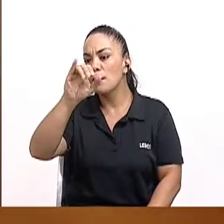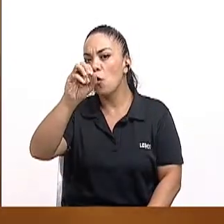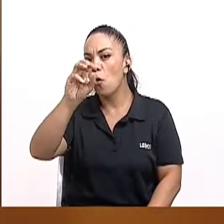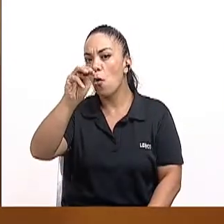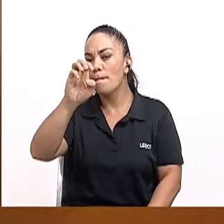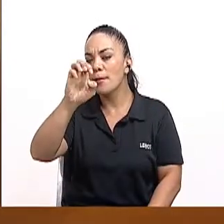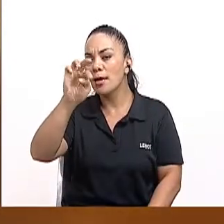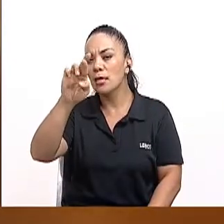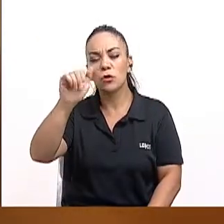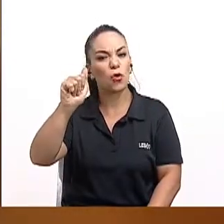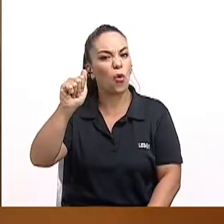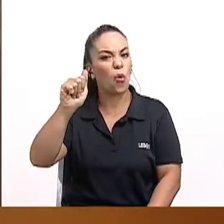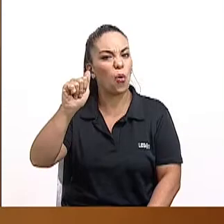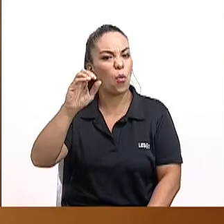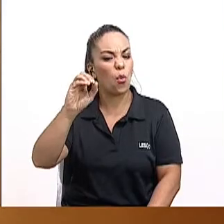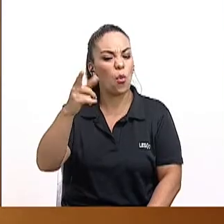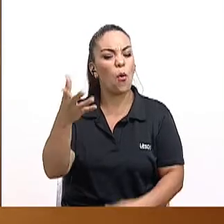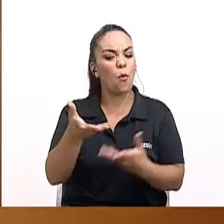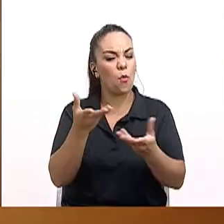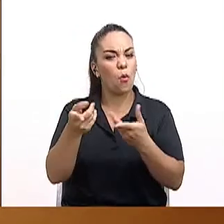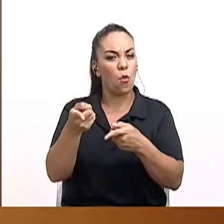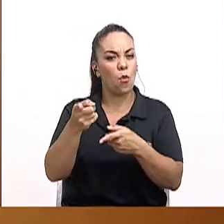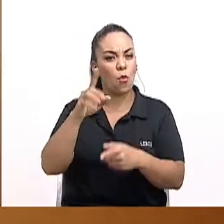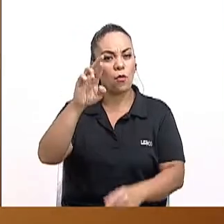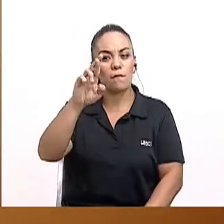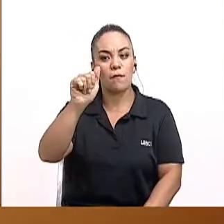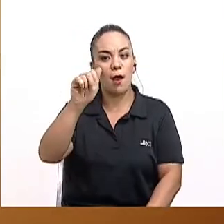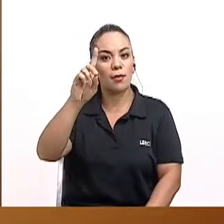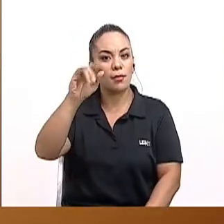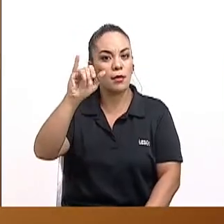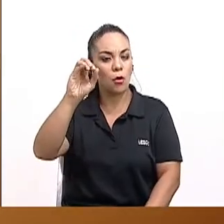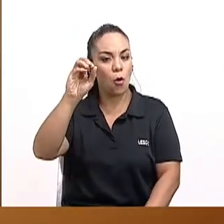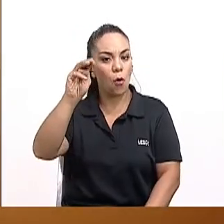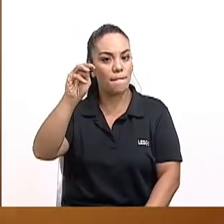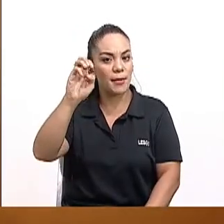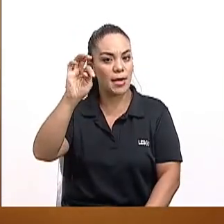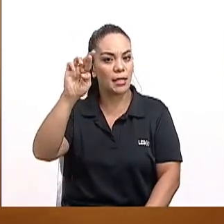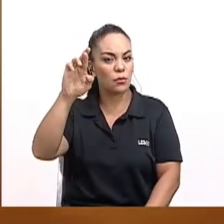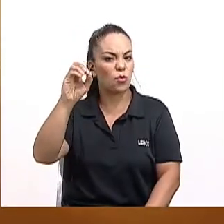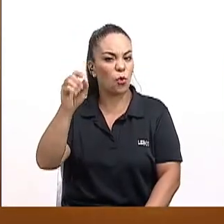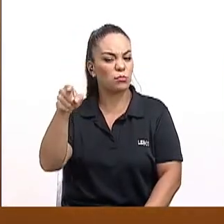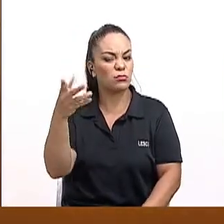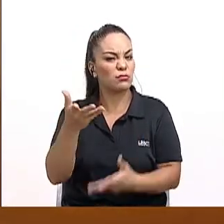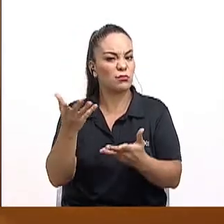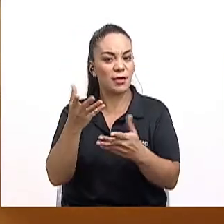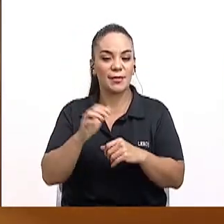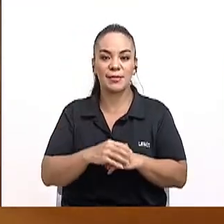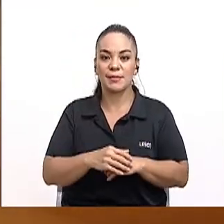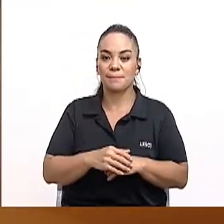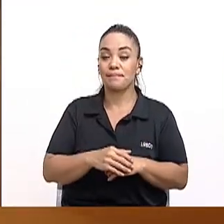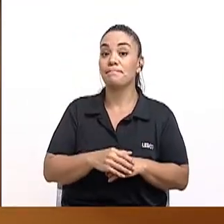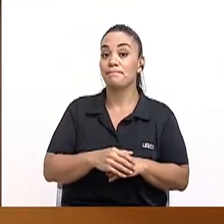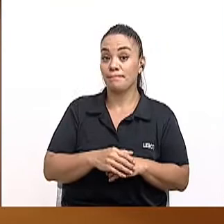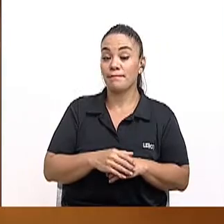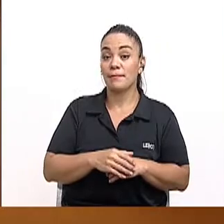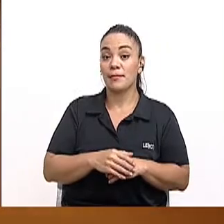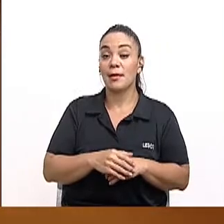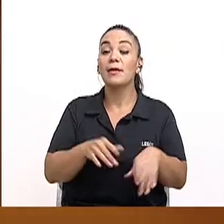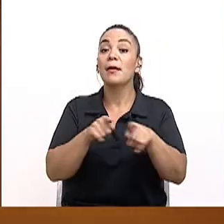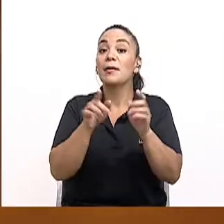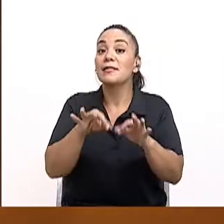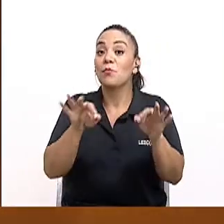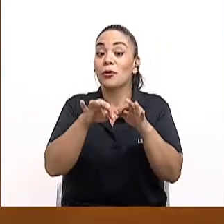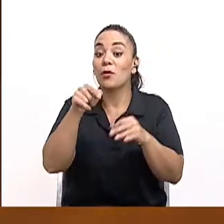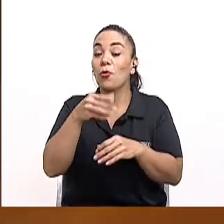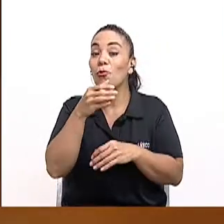radiómetro? ¿Cómo es un radiómetro? Muy bien, vayan pensando. Y por último, ¿cuáles son esos consejos que debemos seguir